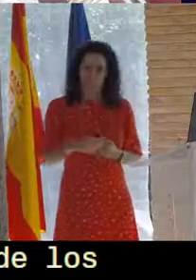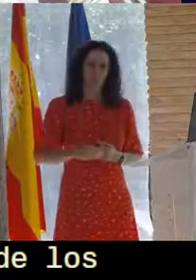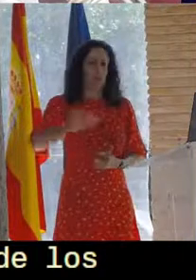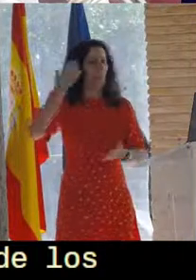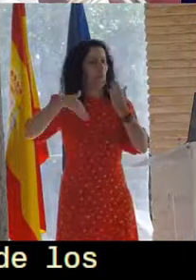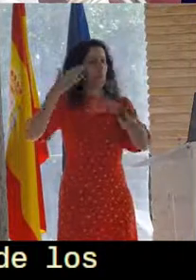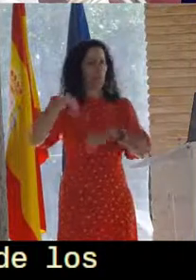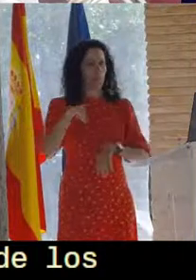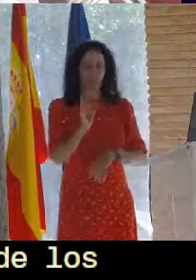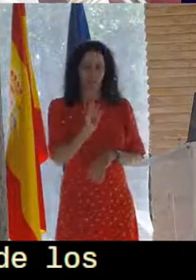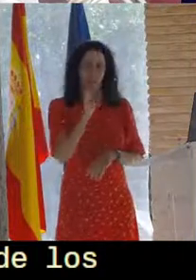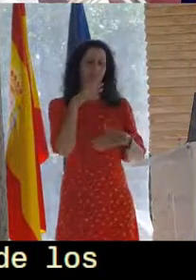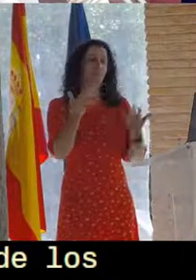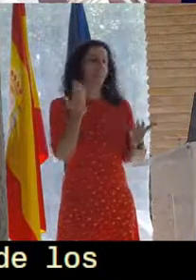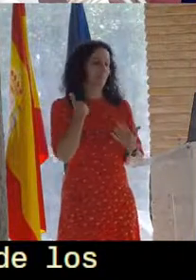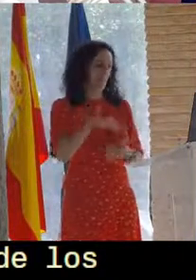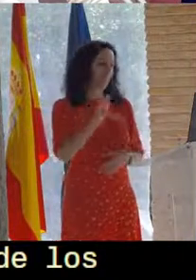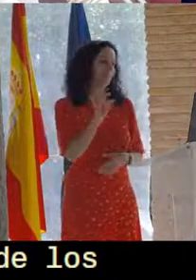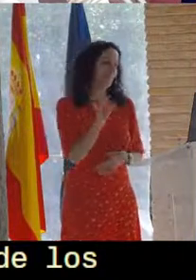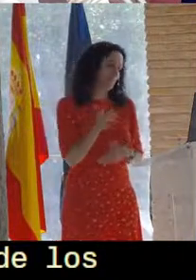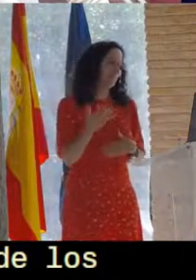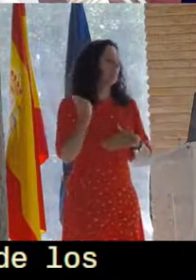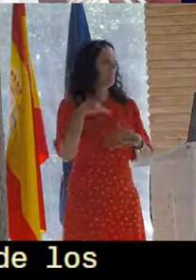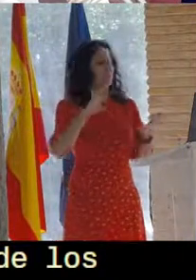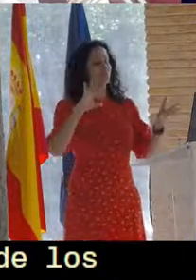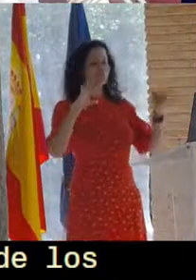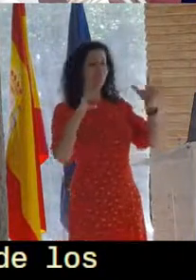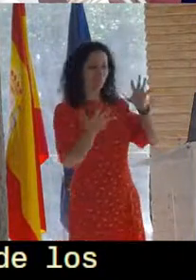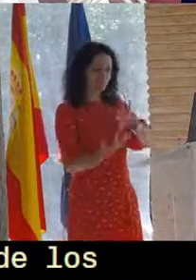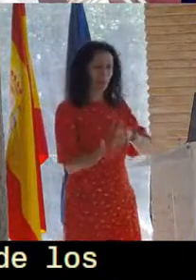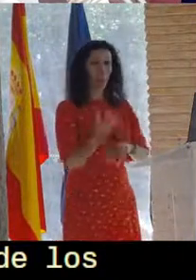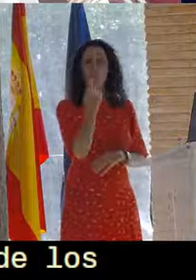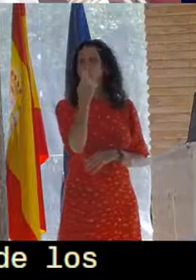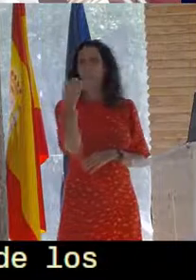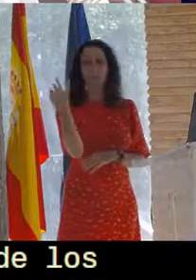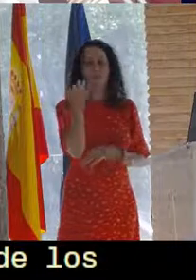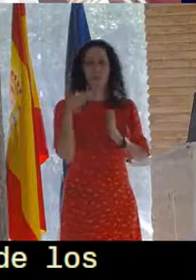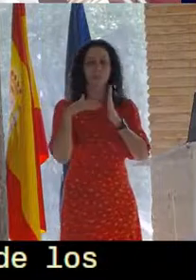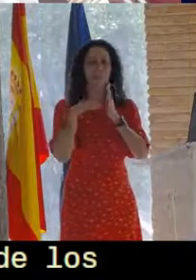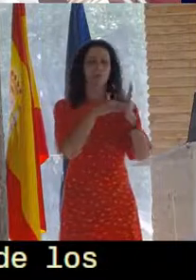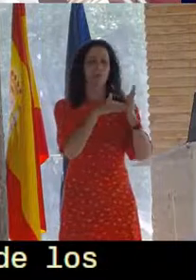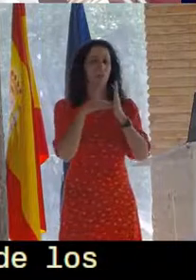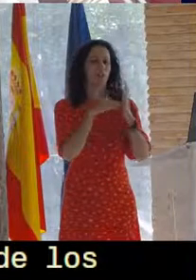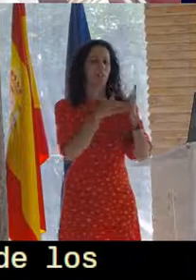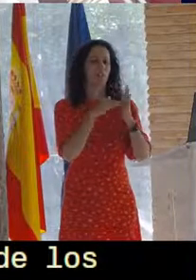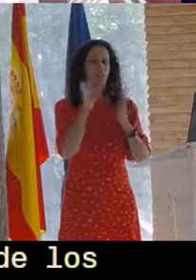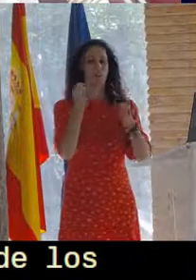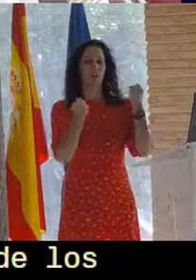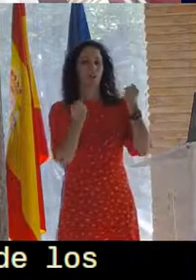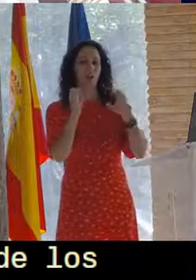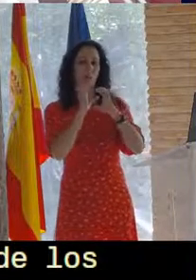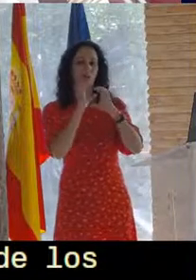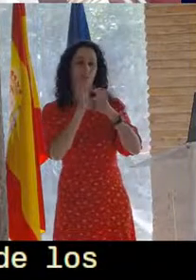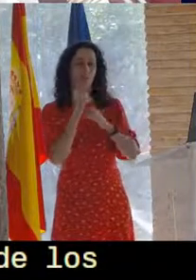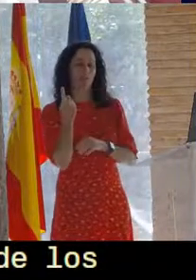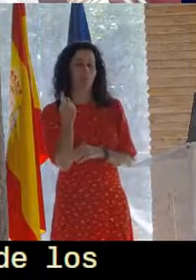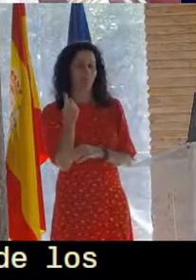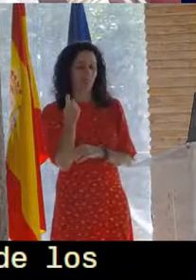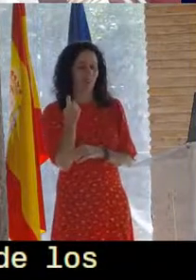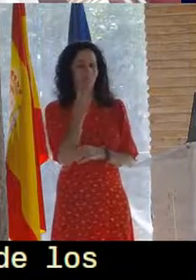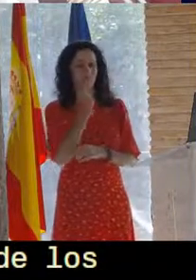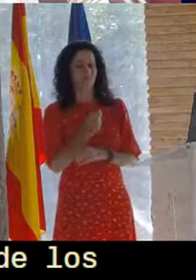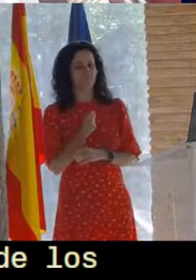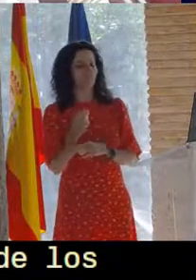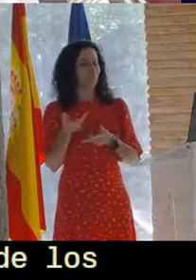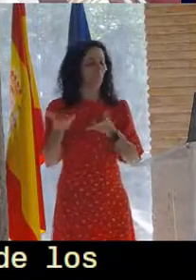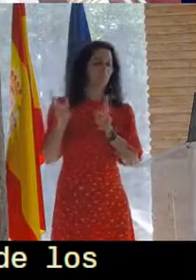conducimos podemos conducir hace bastante No actualmente Sí ya ha cambiado la sociedad ha cambiado y bueno los camiones o